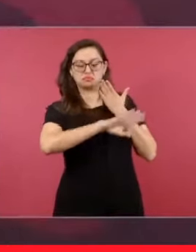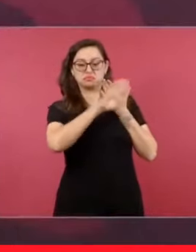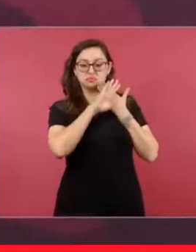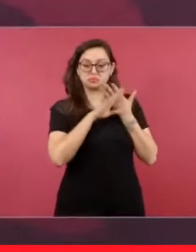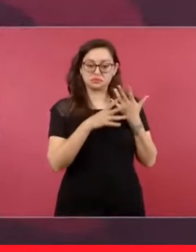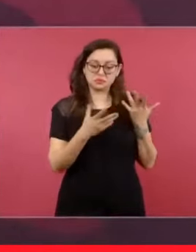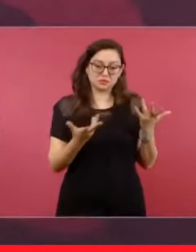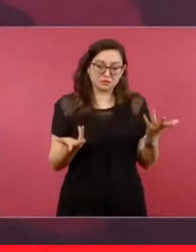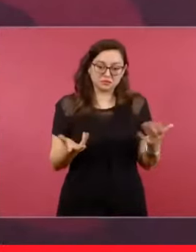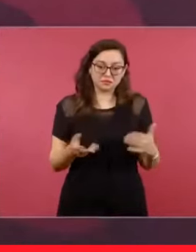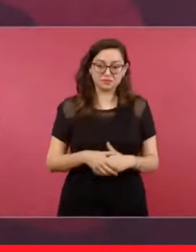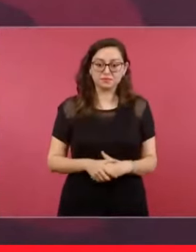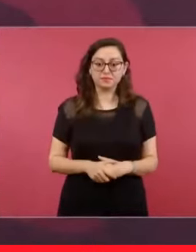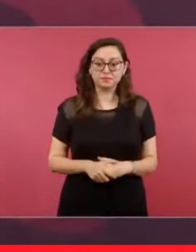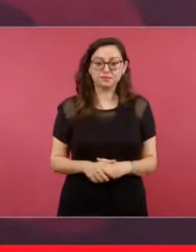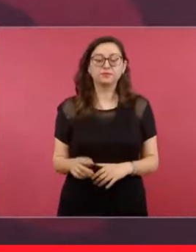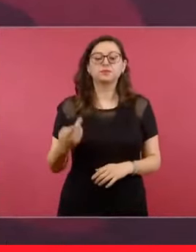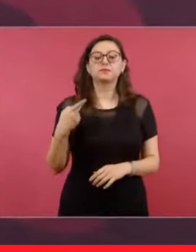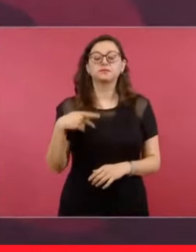nosotros